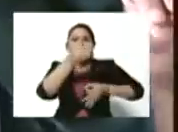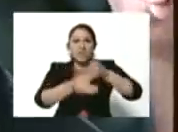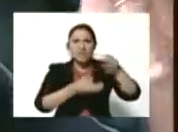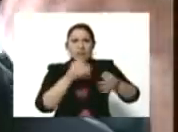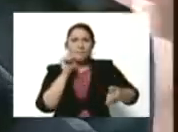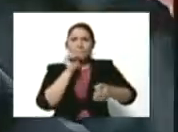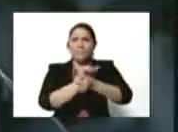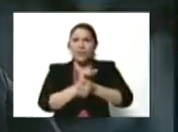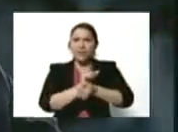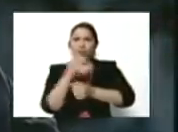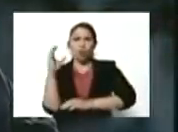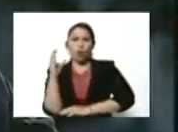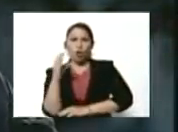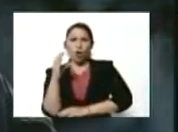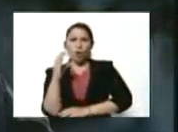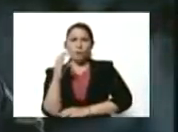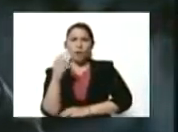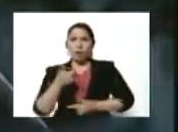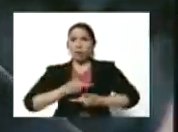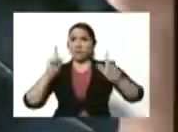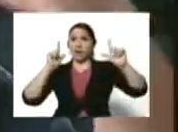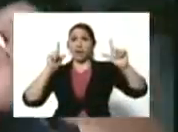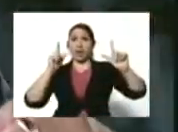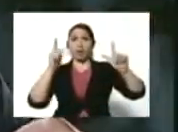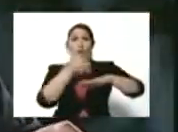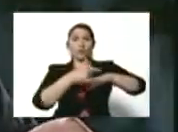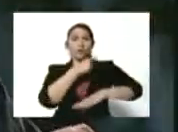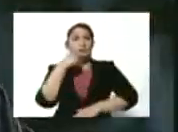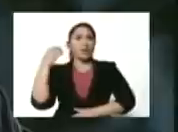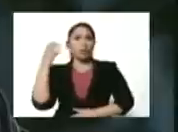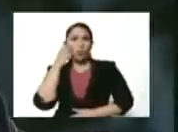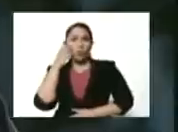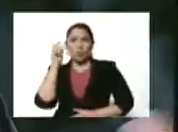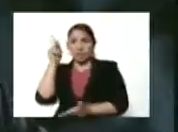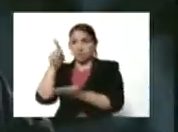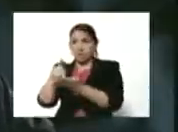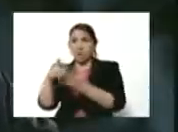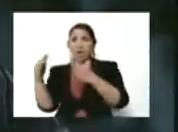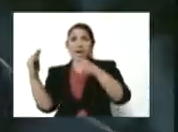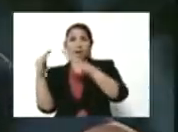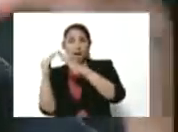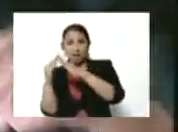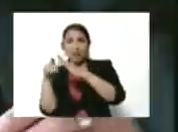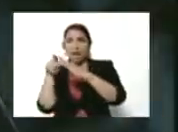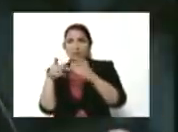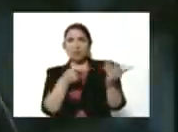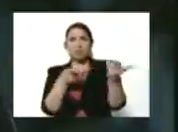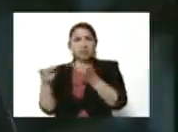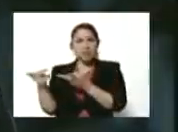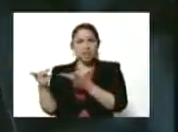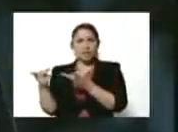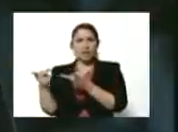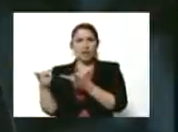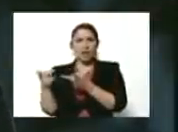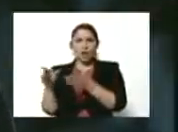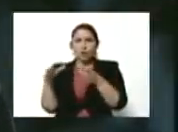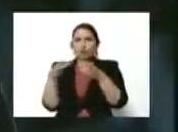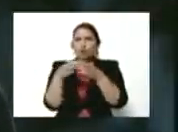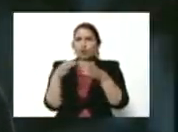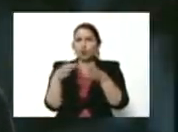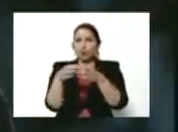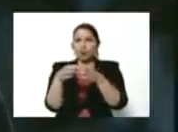en Colombia, lo suelta el gobierno de Iván Duque, llega a su finca en la Alta Guajira y allí recibe al contingente